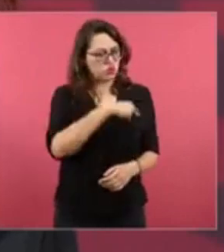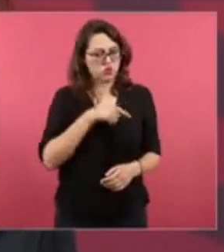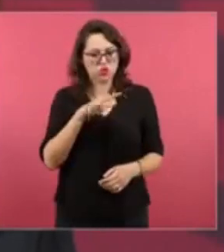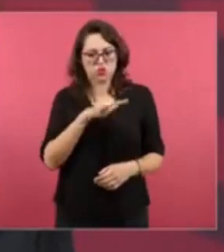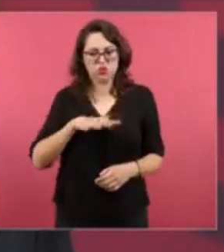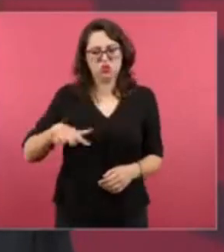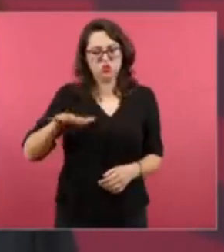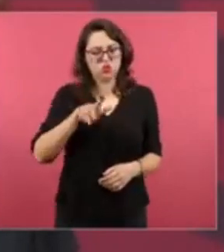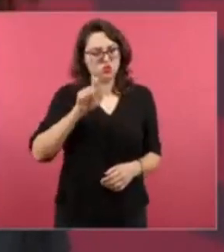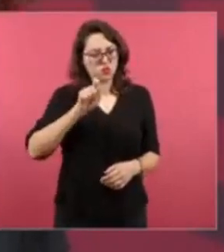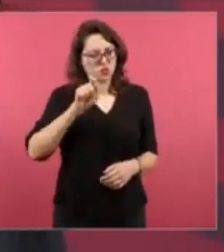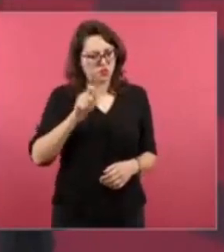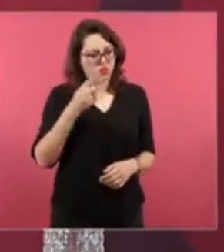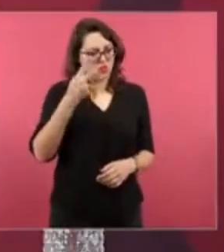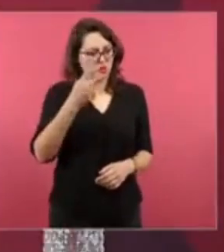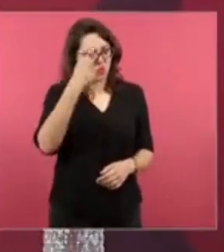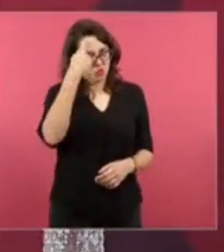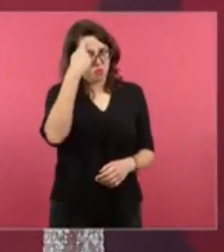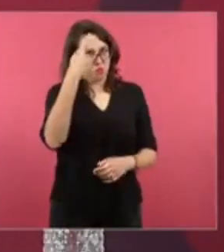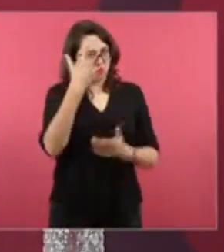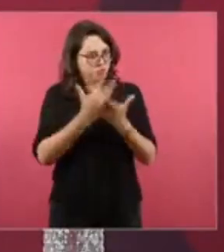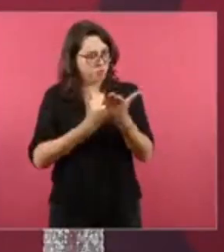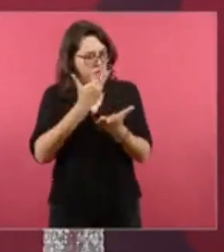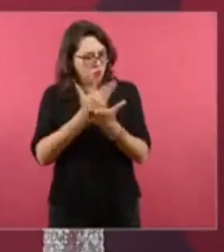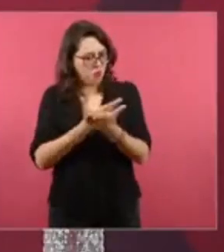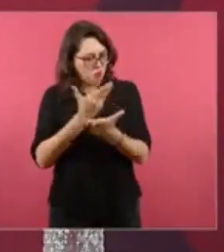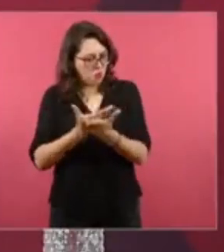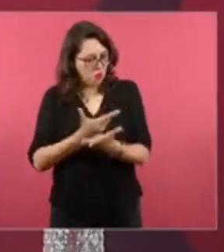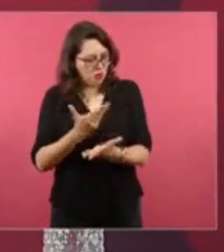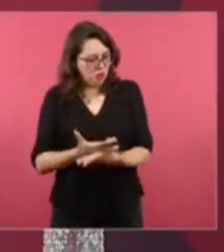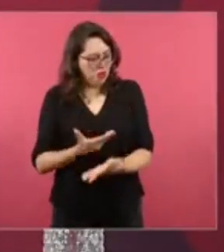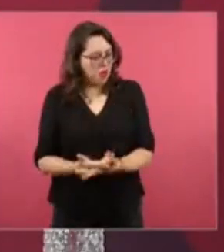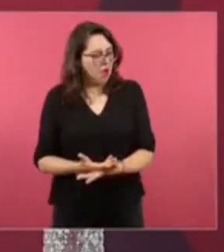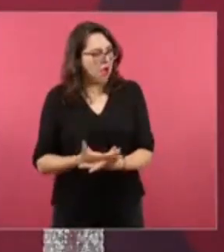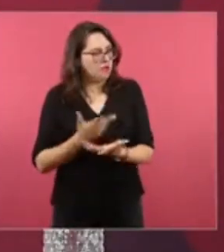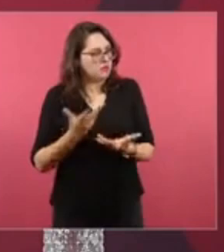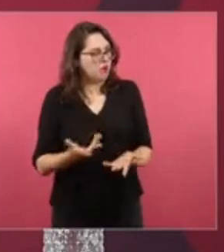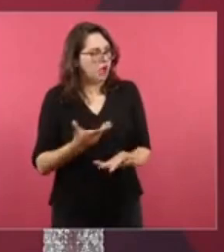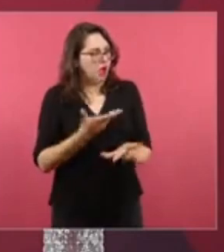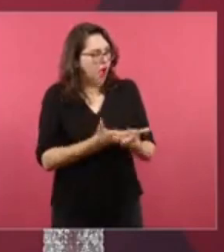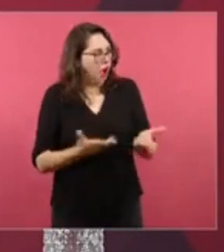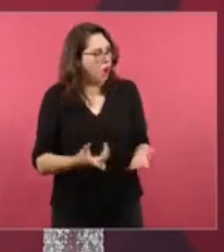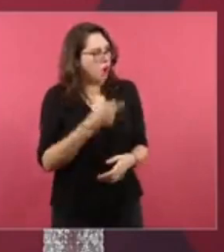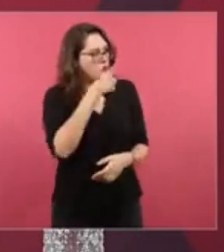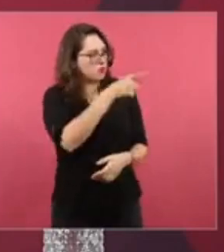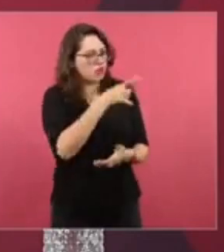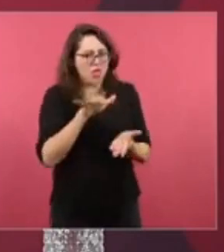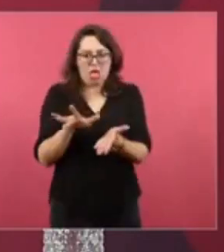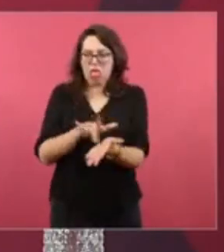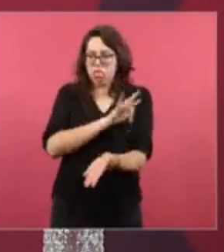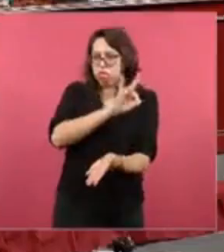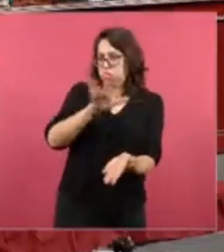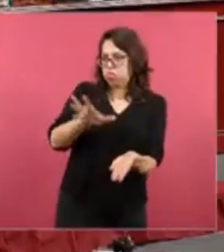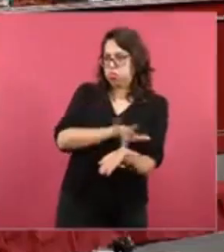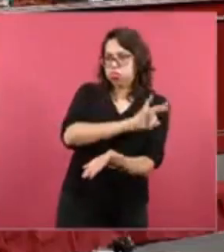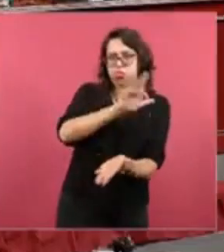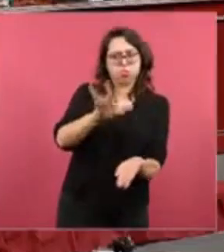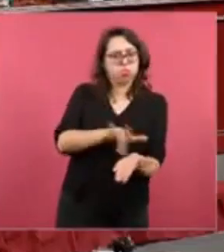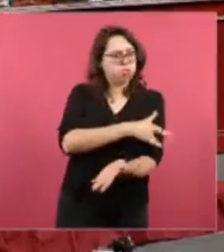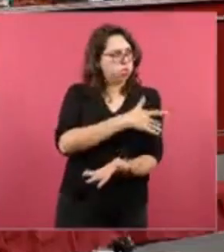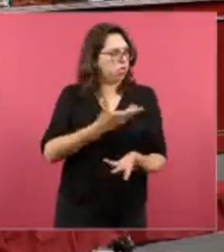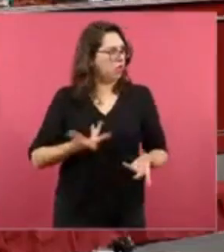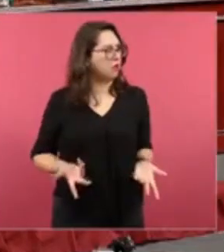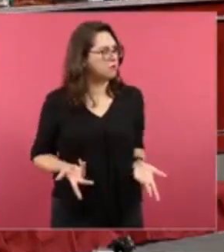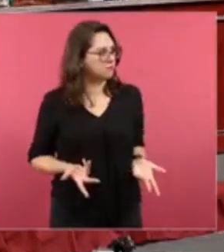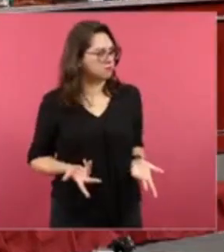la autoría de la propuesta que ustedes están impulsando. Muchas de las cosas que nosotros estamos impulsando, las